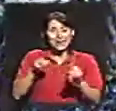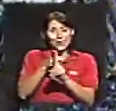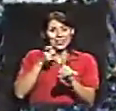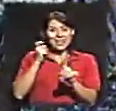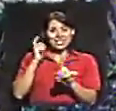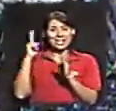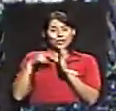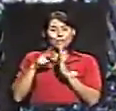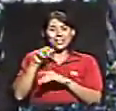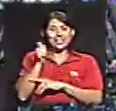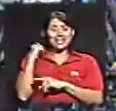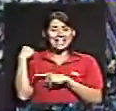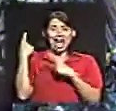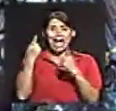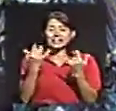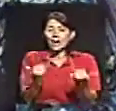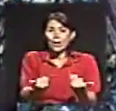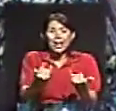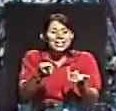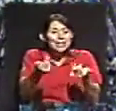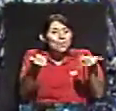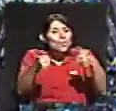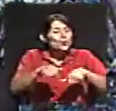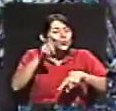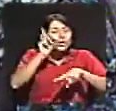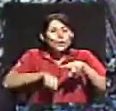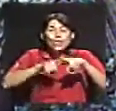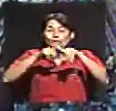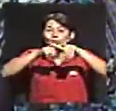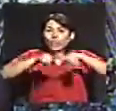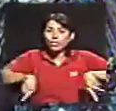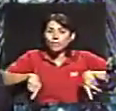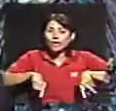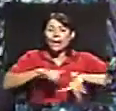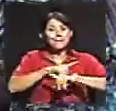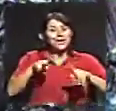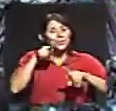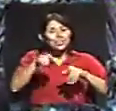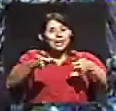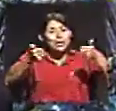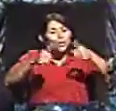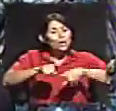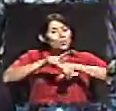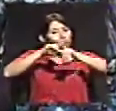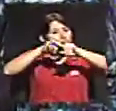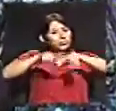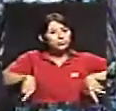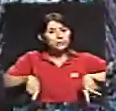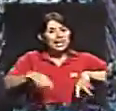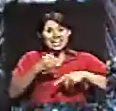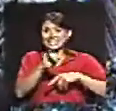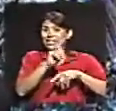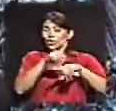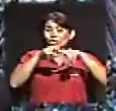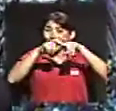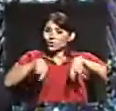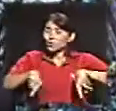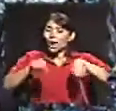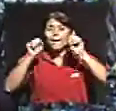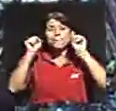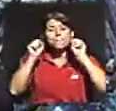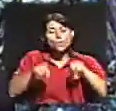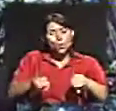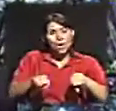se anule, que es lo que procede. Es un acuerdo absolutamente nulo. Si no se anula, podrían caer